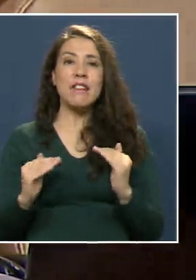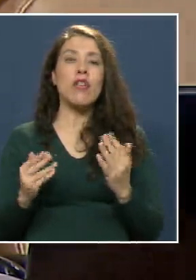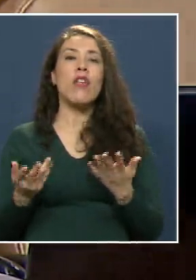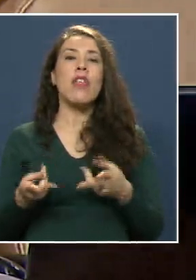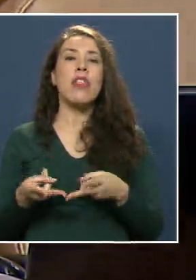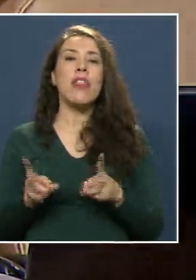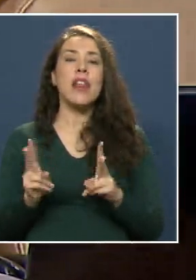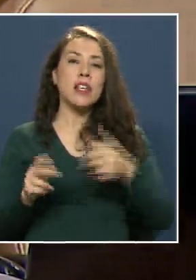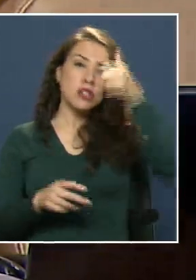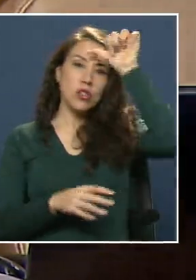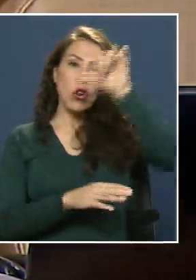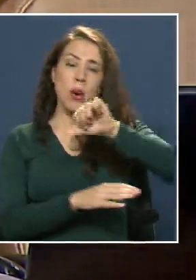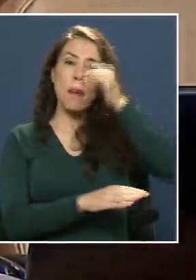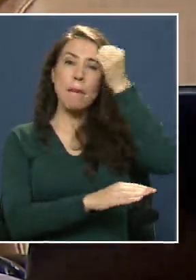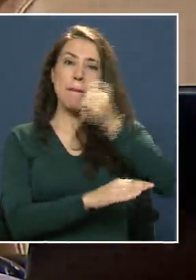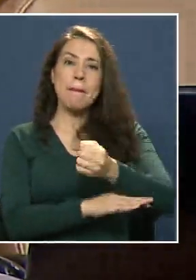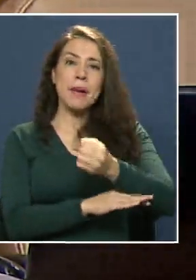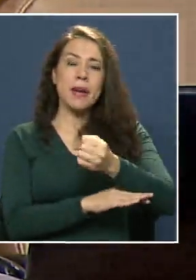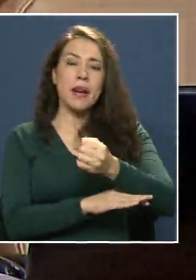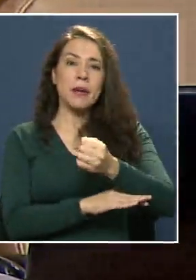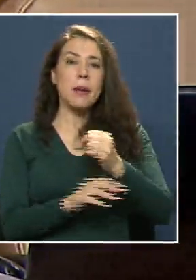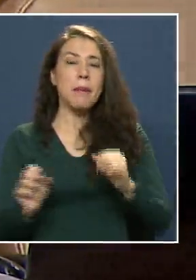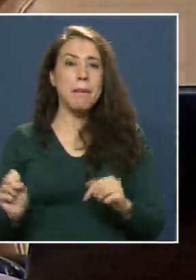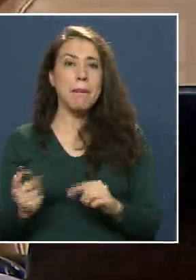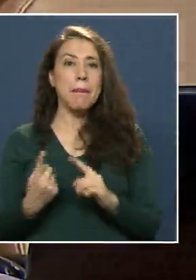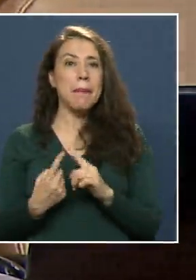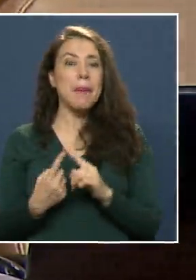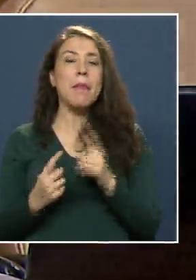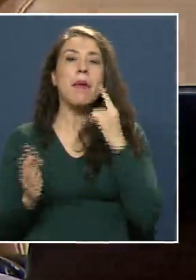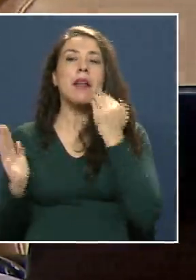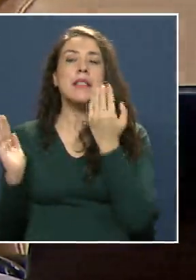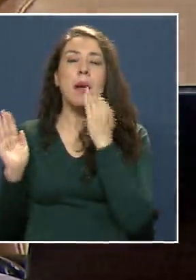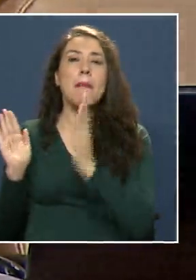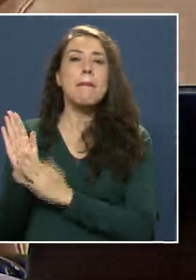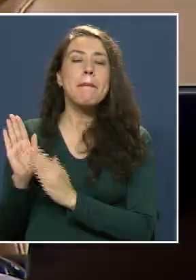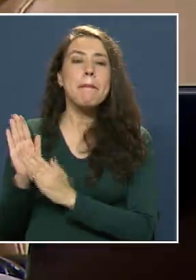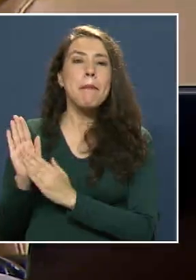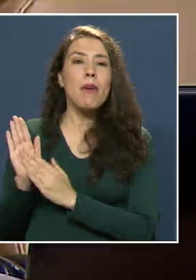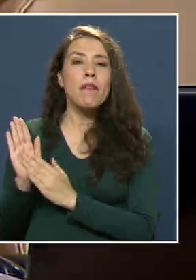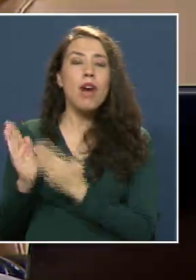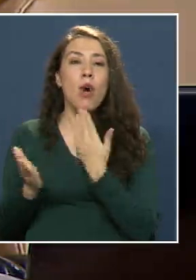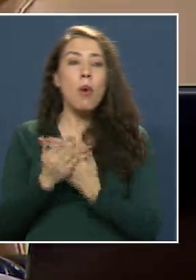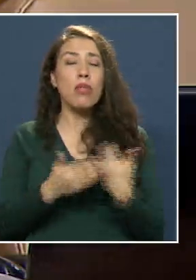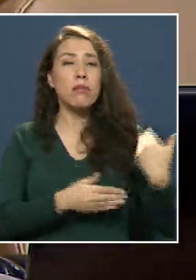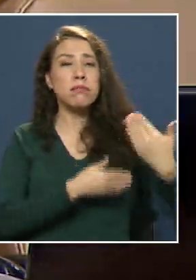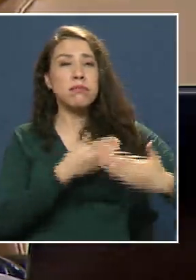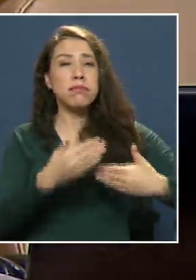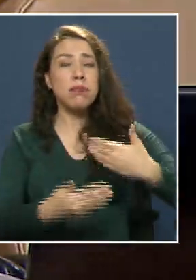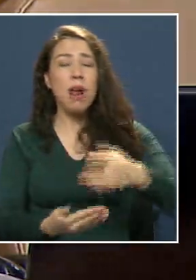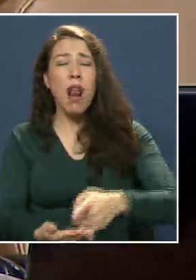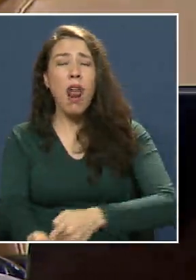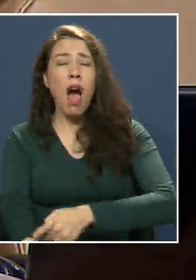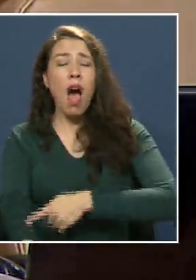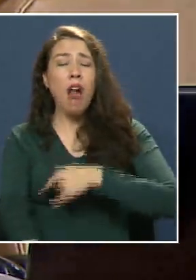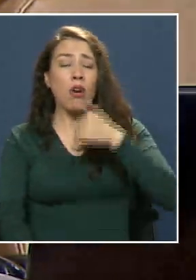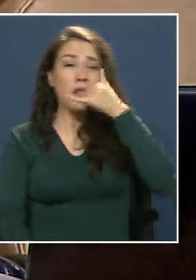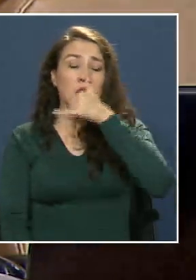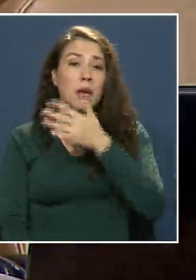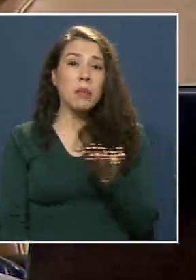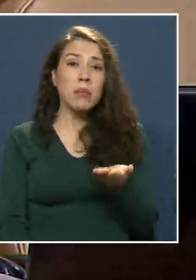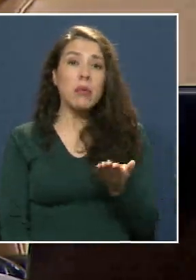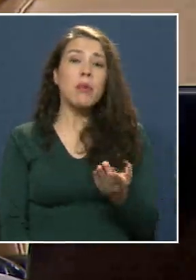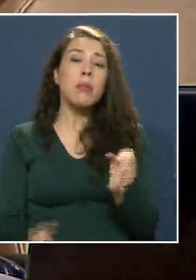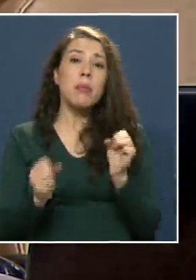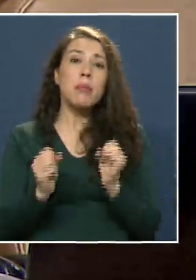penal. En primer lugar, por razones probatorias, porque cuando transcurre un tremendo lapso de tiempo, evidentemente